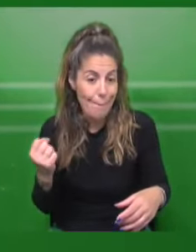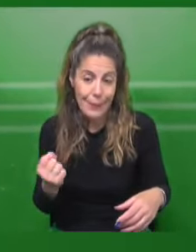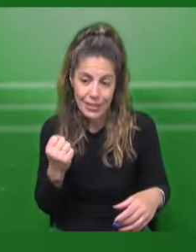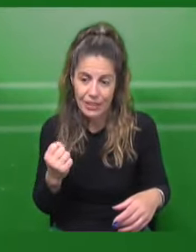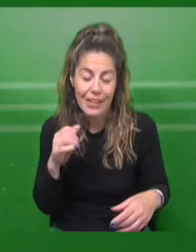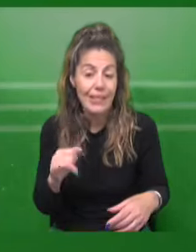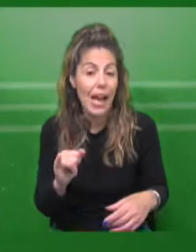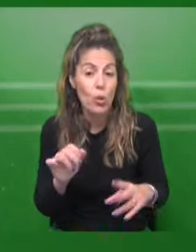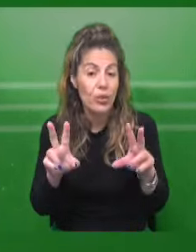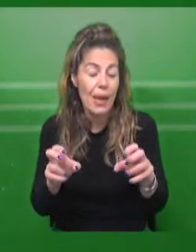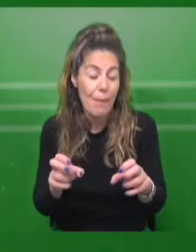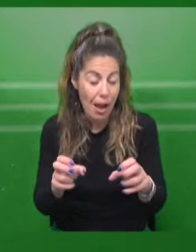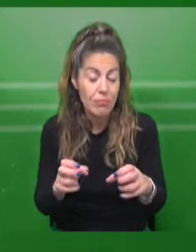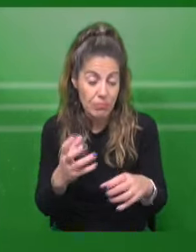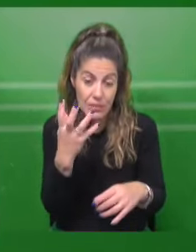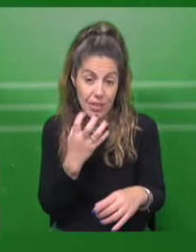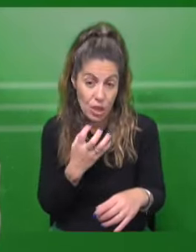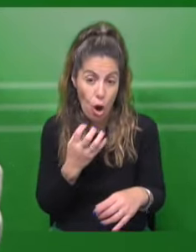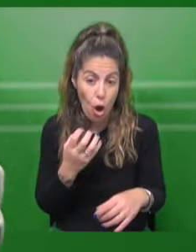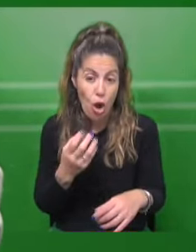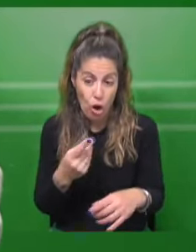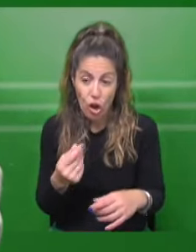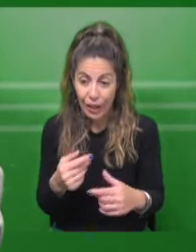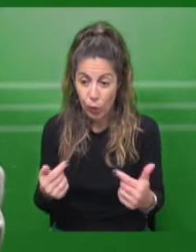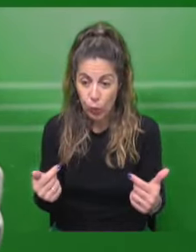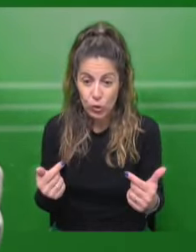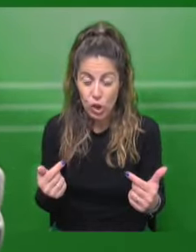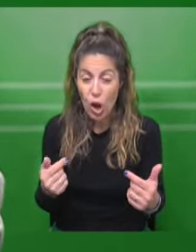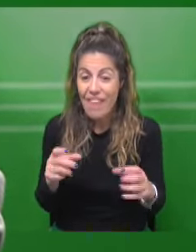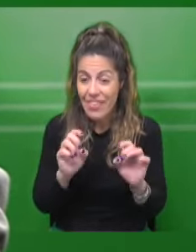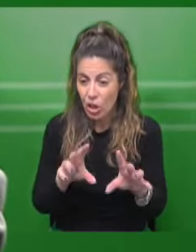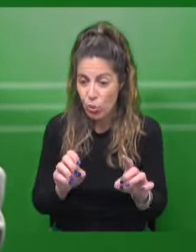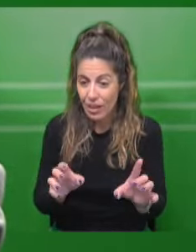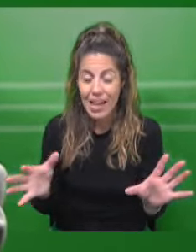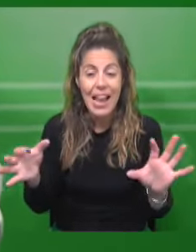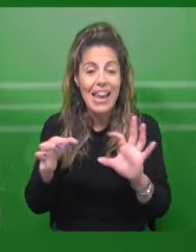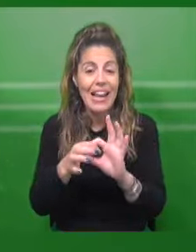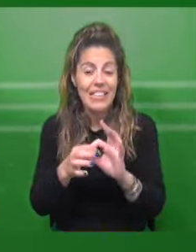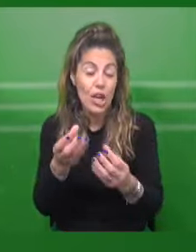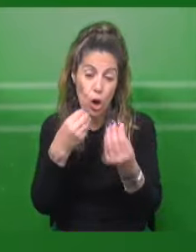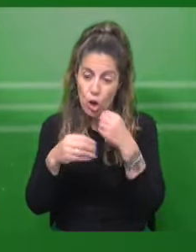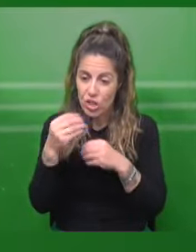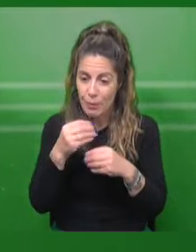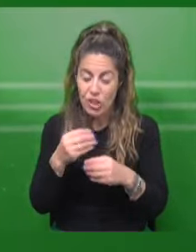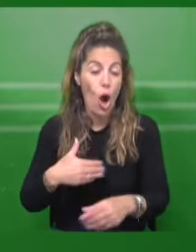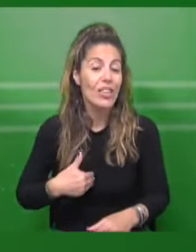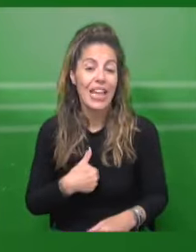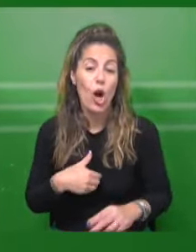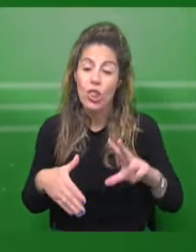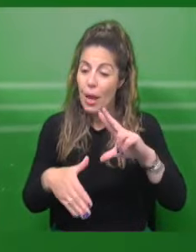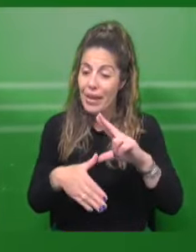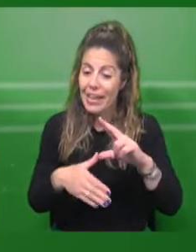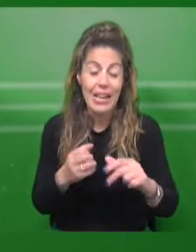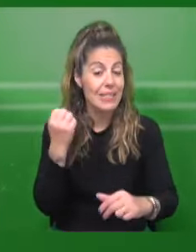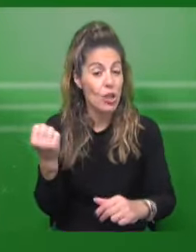un asunto serio con los recursos naturales por lo tanto el enganche con los alimentos y el papel de América Latina es absolutamente clave cuidado